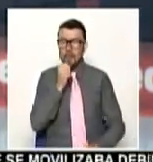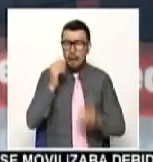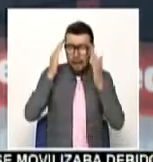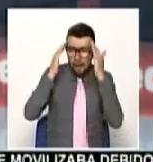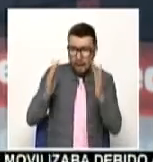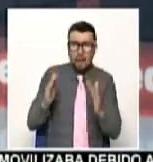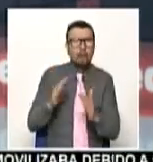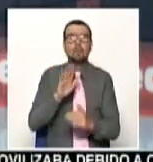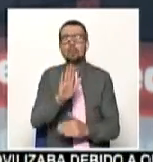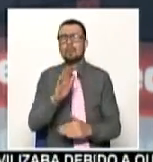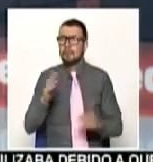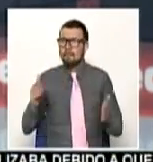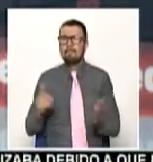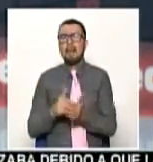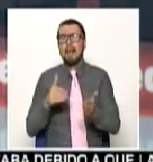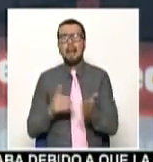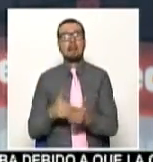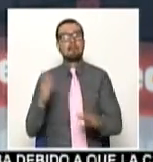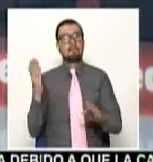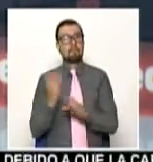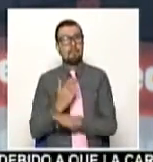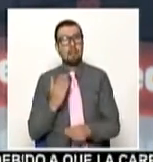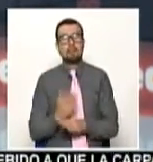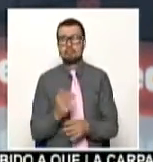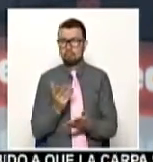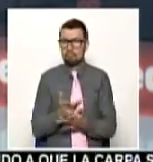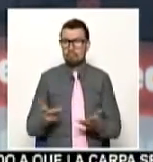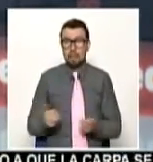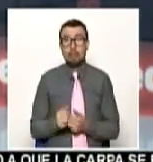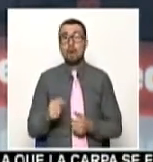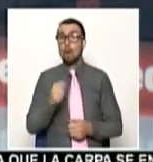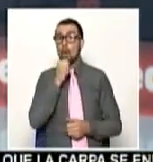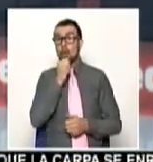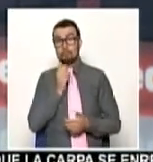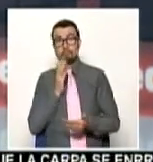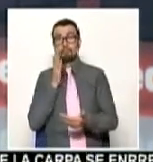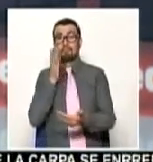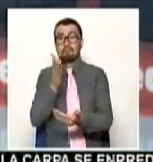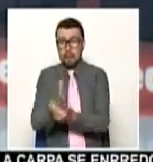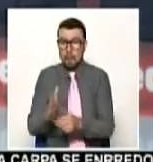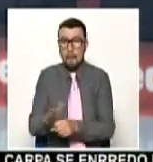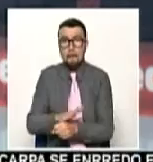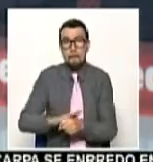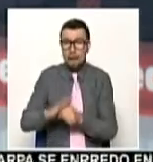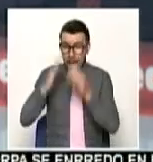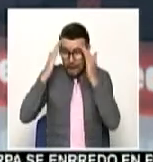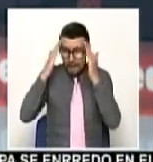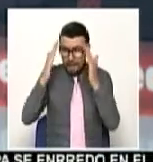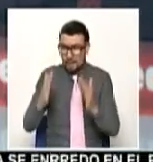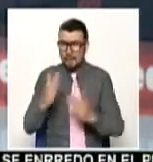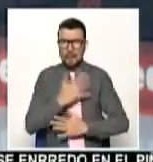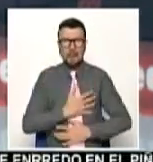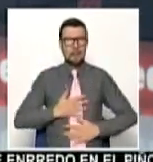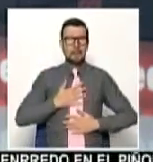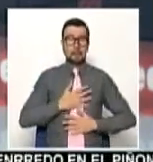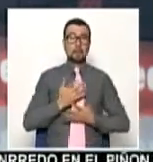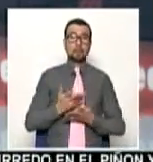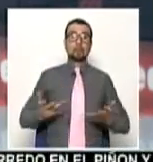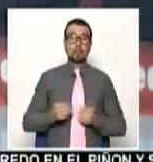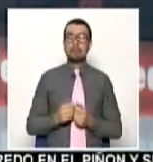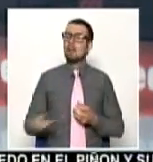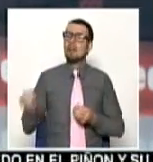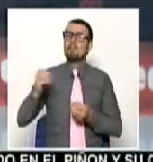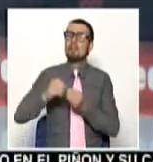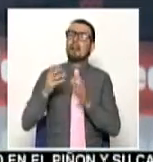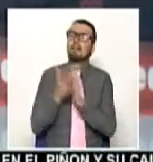de todas sus denuncias y problemáticas. Los periodistas se trasladarán a sus barrios para atender estas quejas. Y continuamos con más información